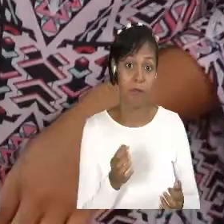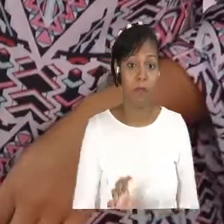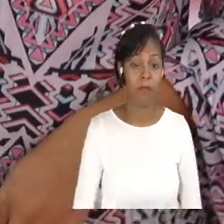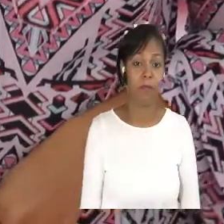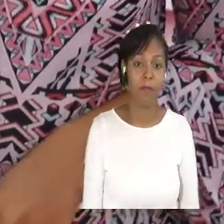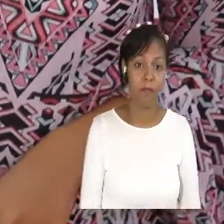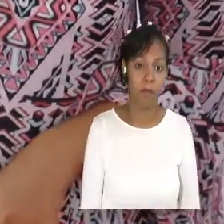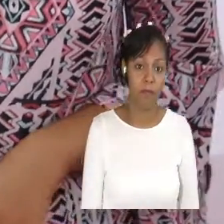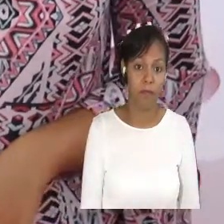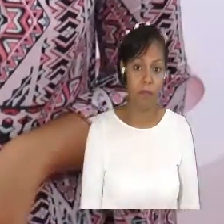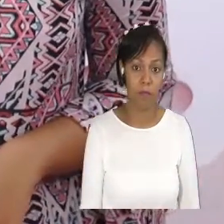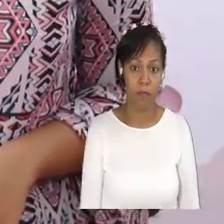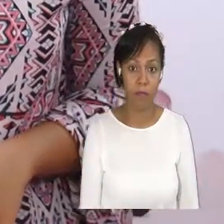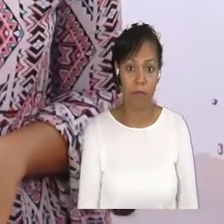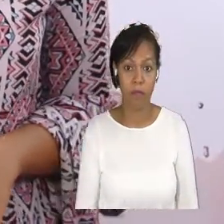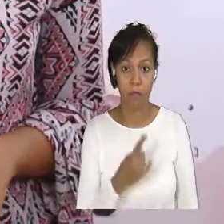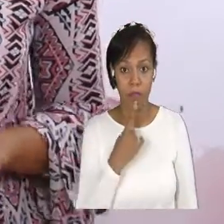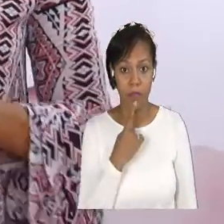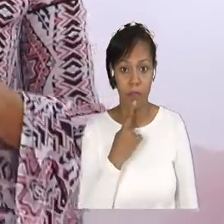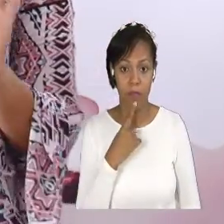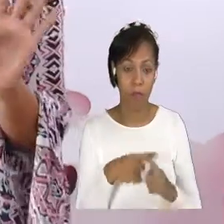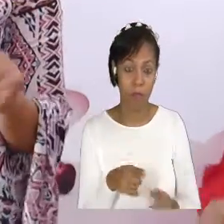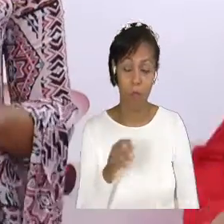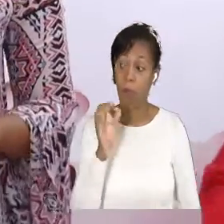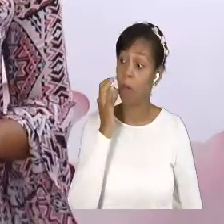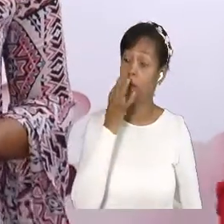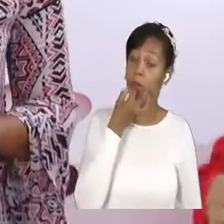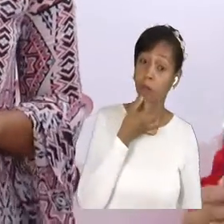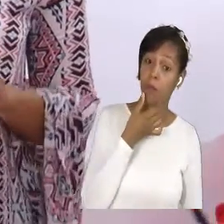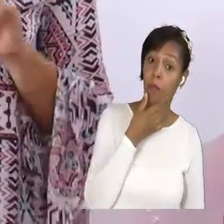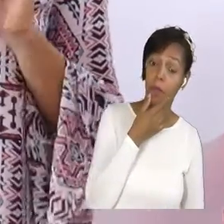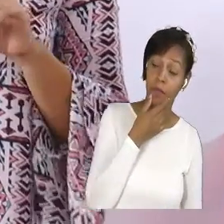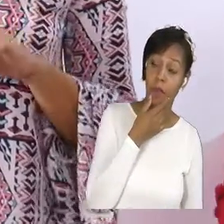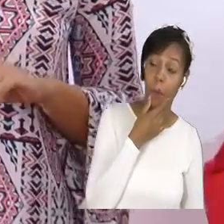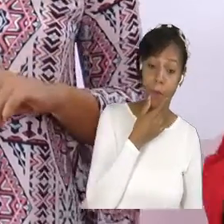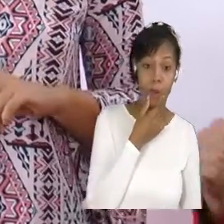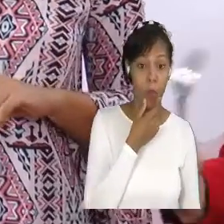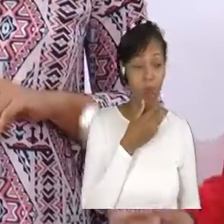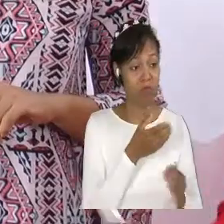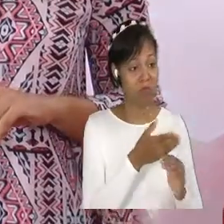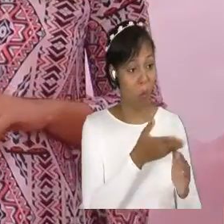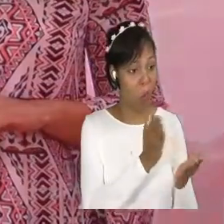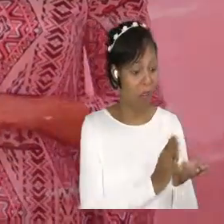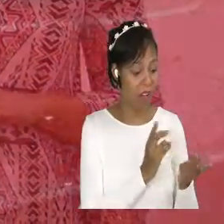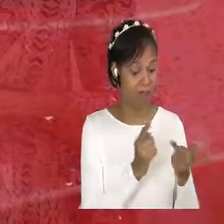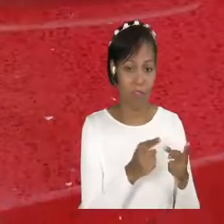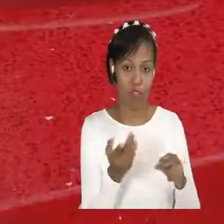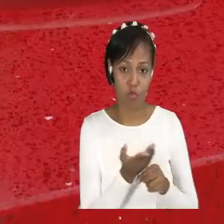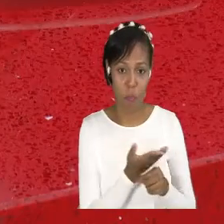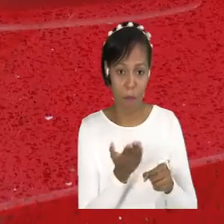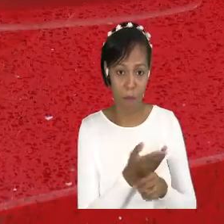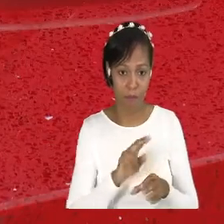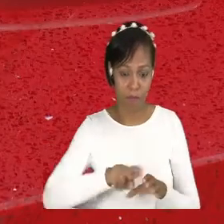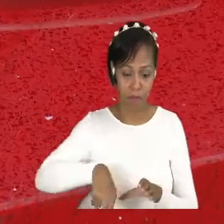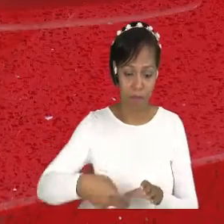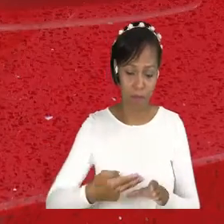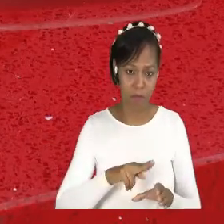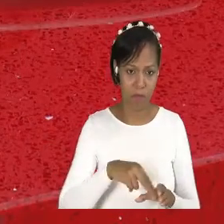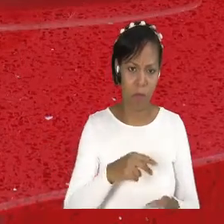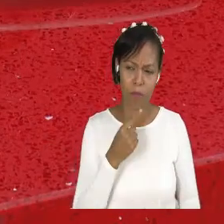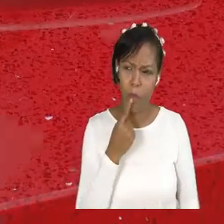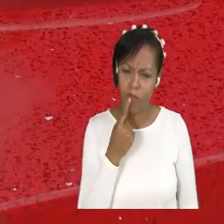Ajá. Es un sabor diferente, rico. La mezcla del tomate con el aguacate, con el queso crema y el sabor de la